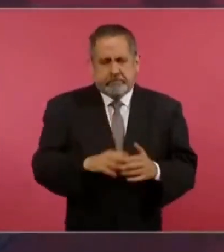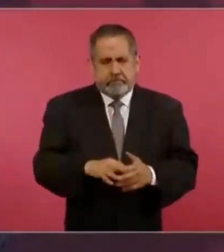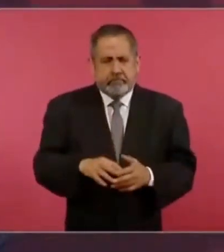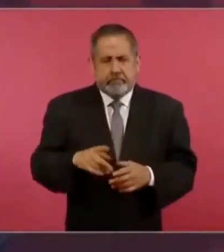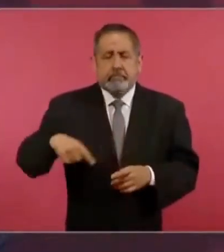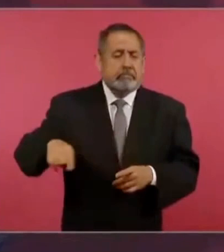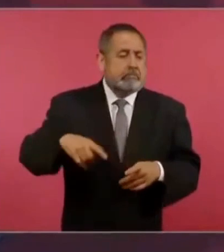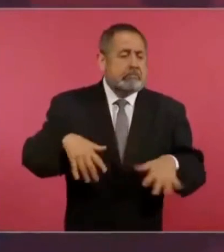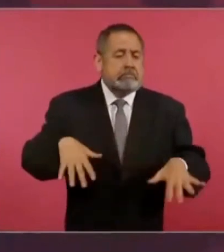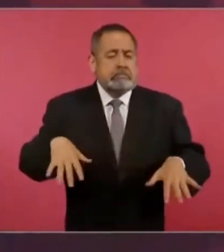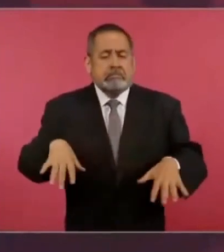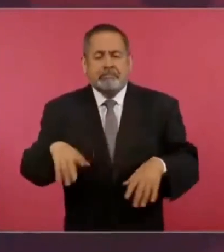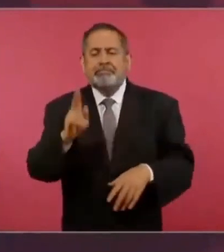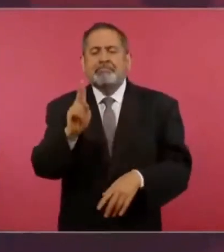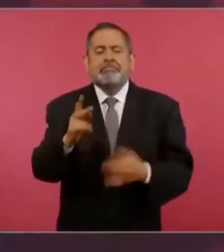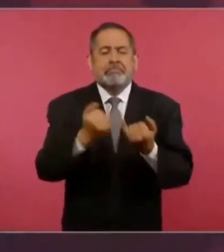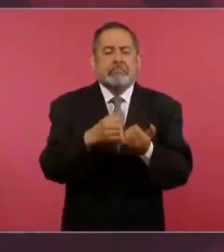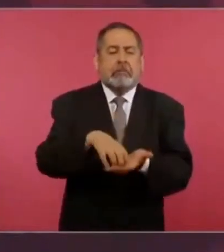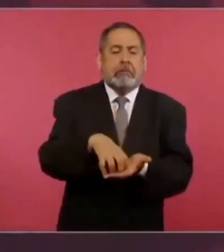gelatinosos, guangos.